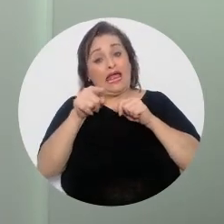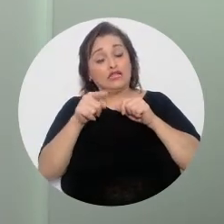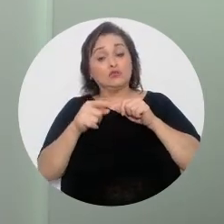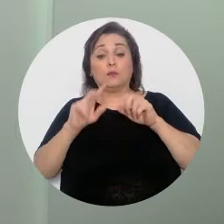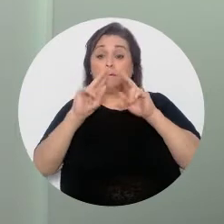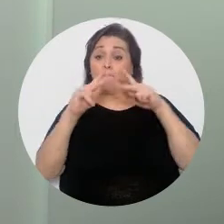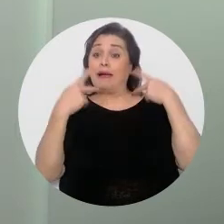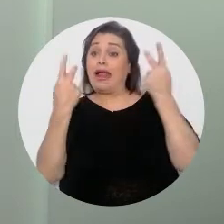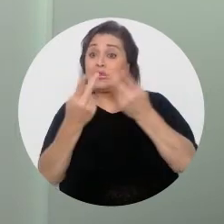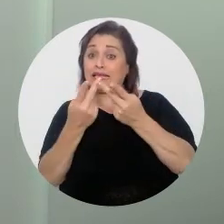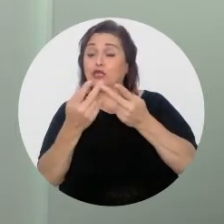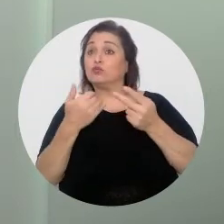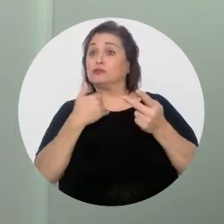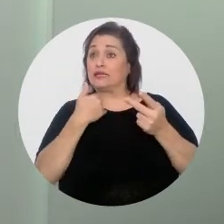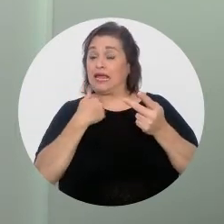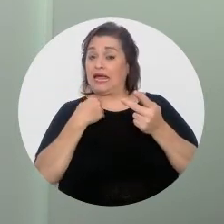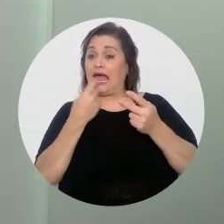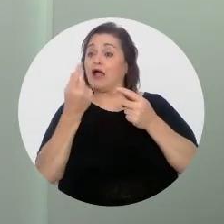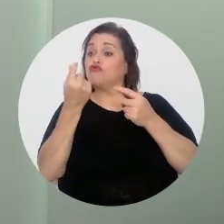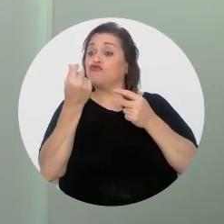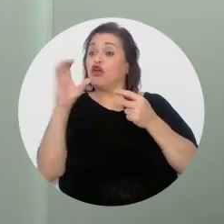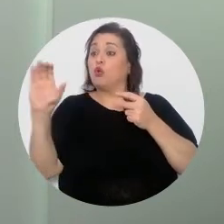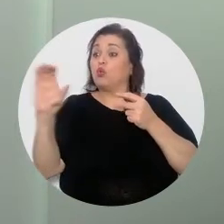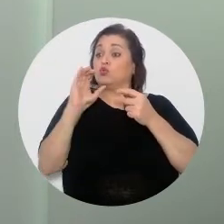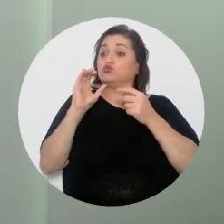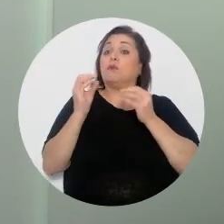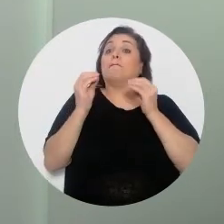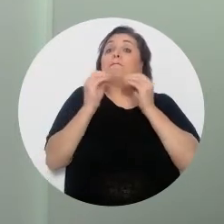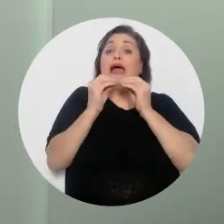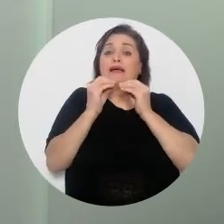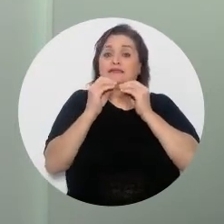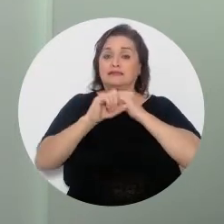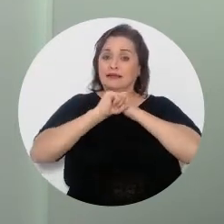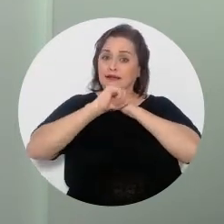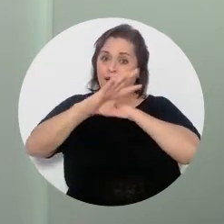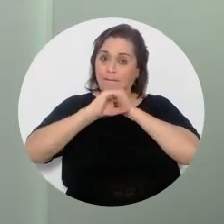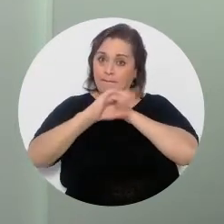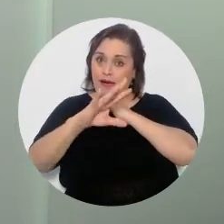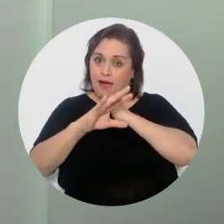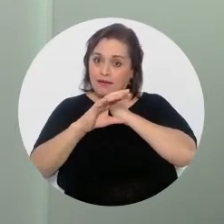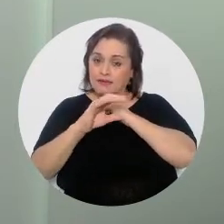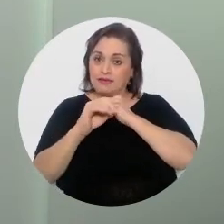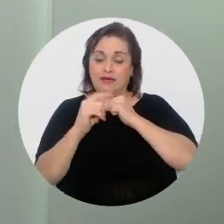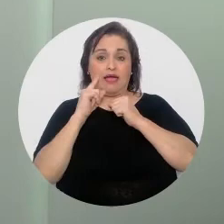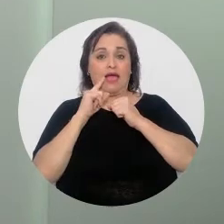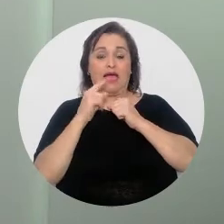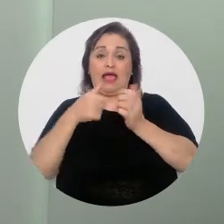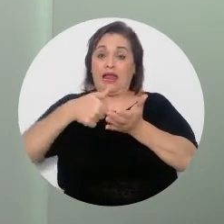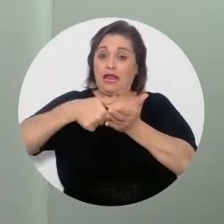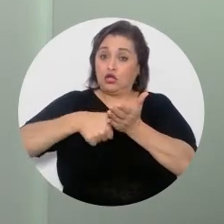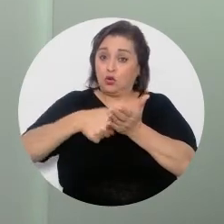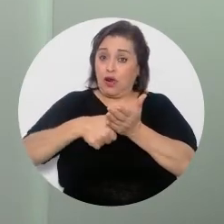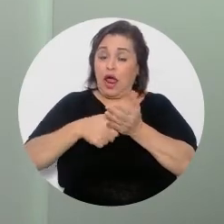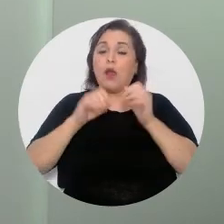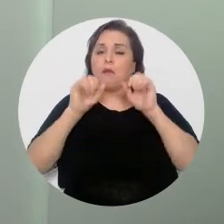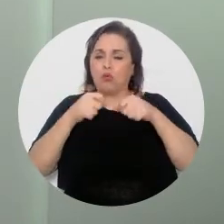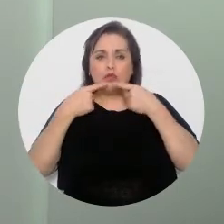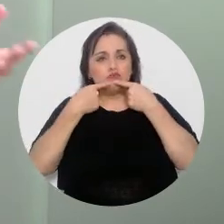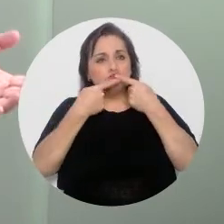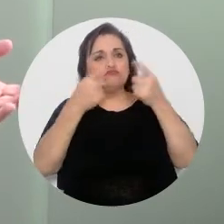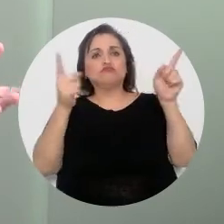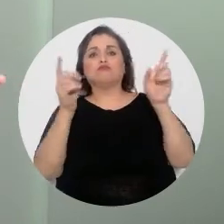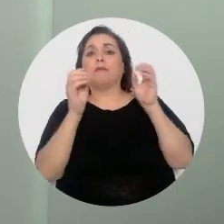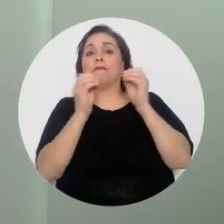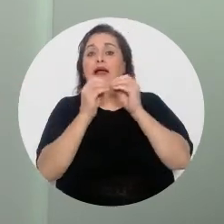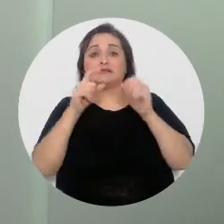que con esto no solo los partidos pudieran destinar más recursos para sus campañas de proselitistas y que se